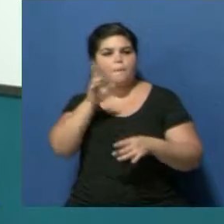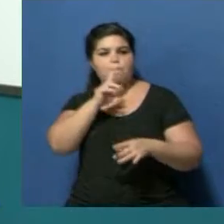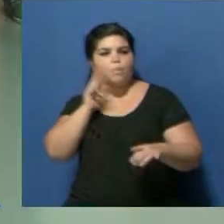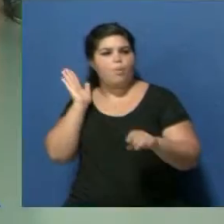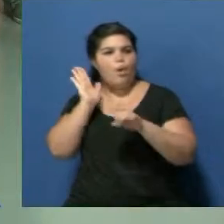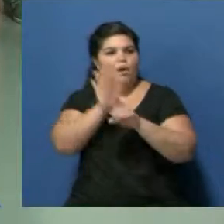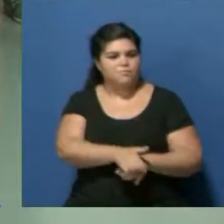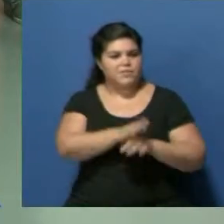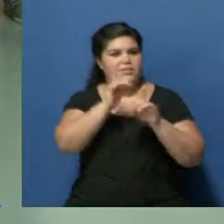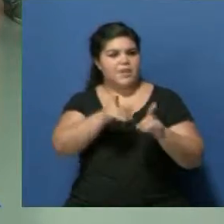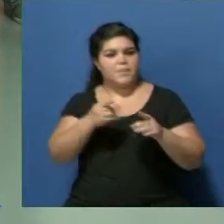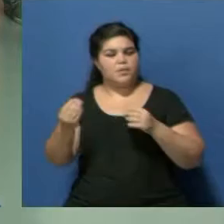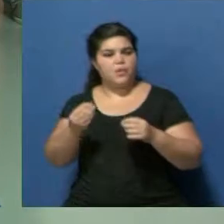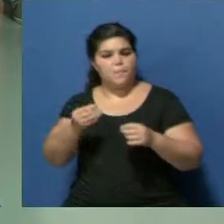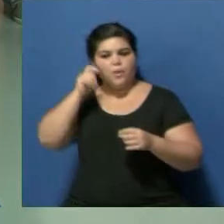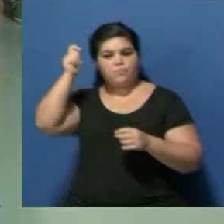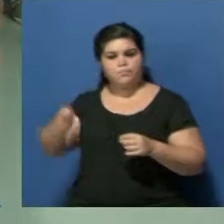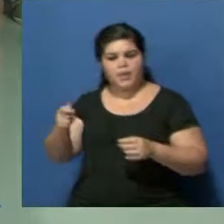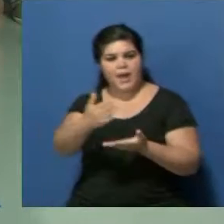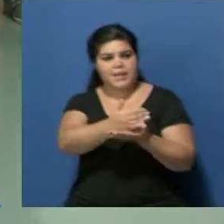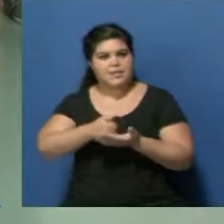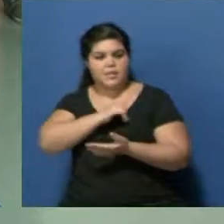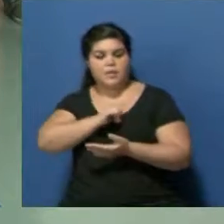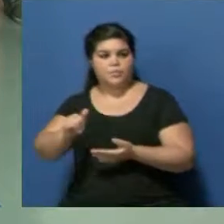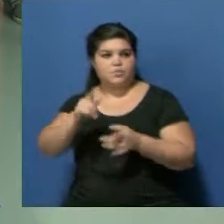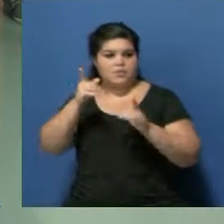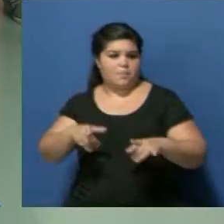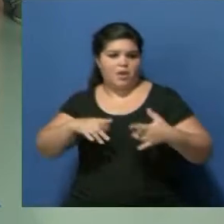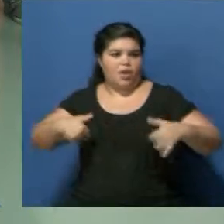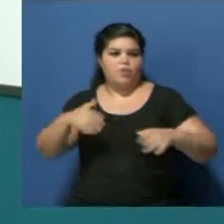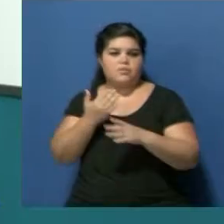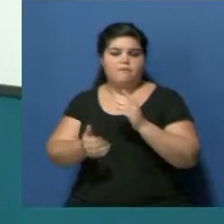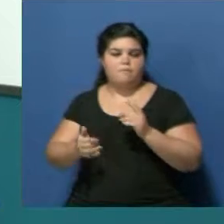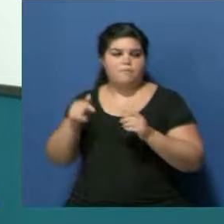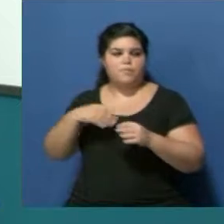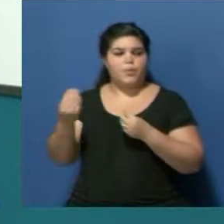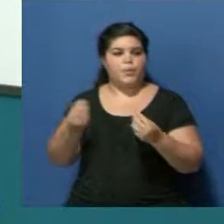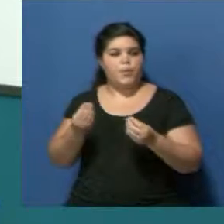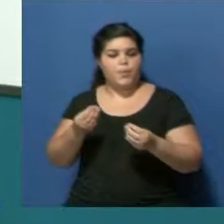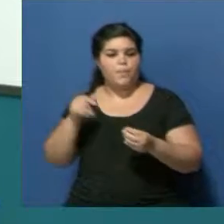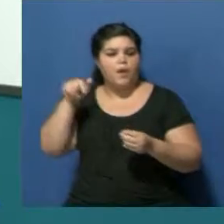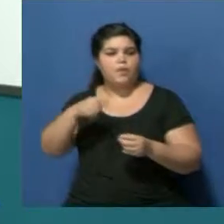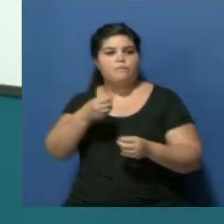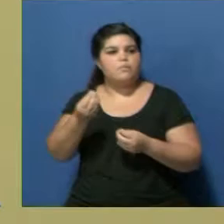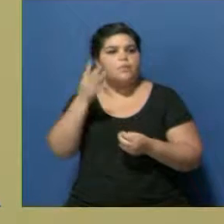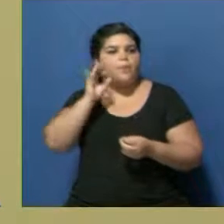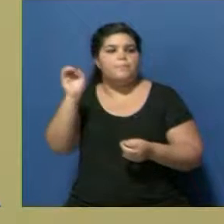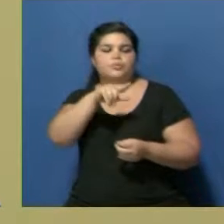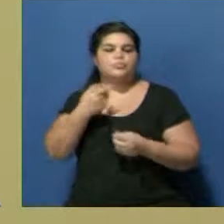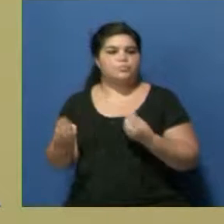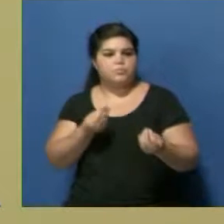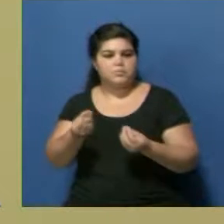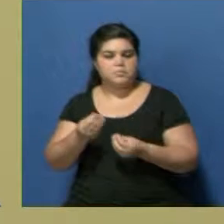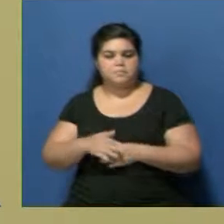las herramientas del Estado para tomar la denuncia y los déficits que hay en este sentido? Por supuesto. ¿Qué comparación haces? ¿Cómo lo ves? Sí, por supuesto. Me parece